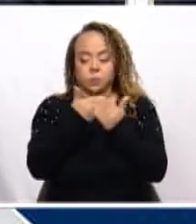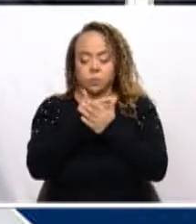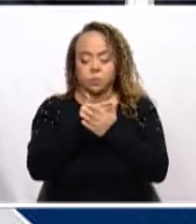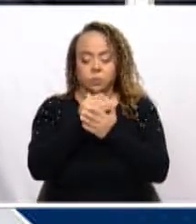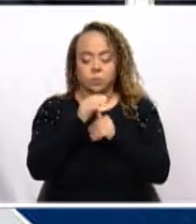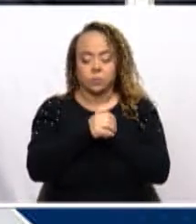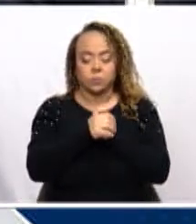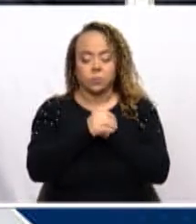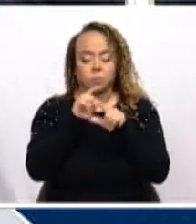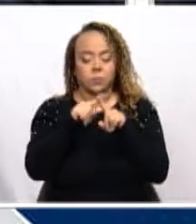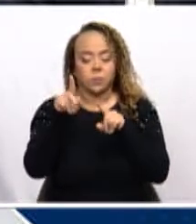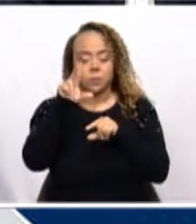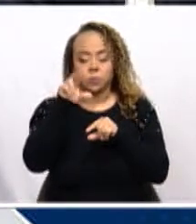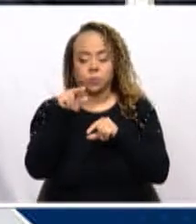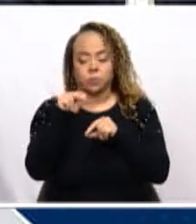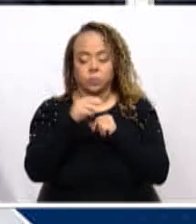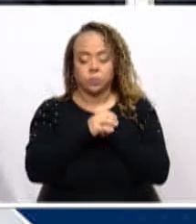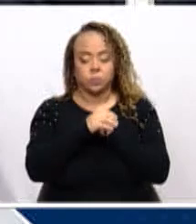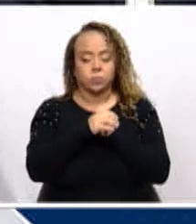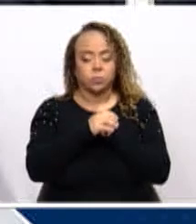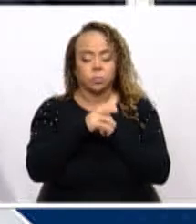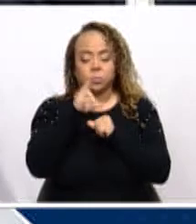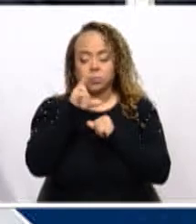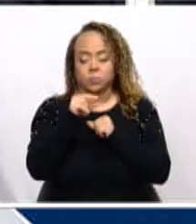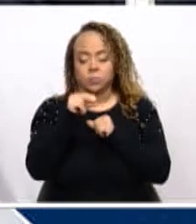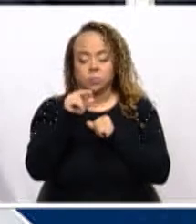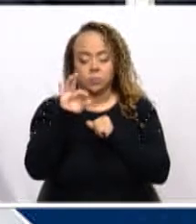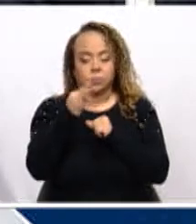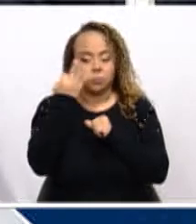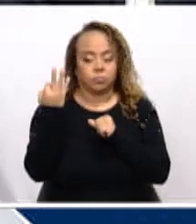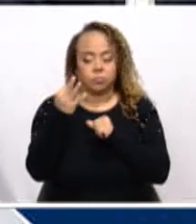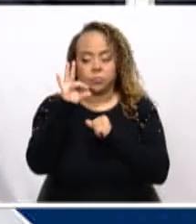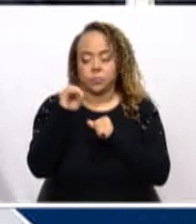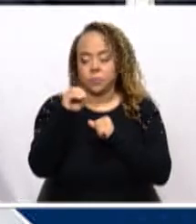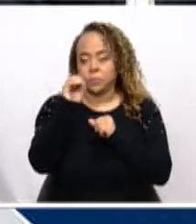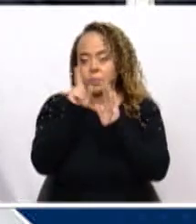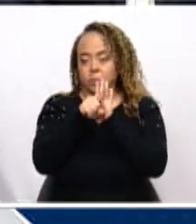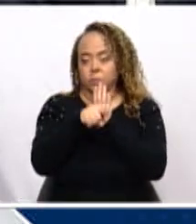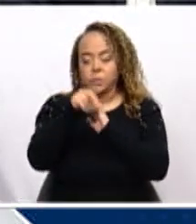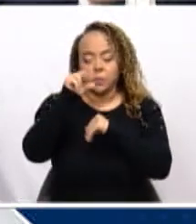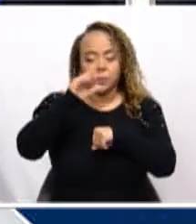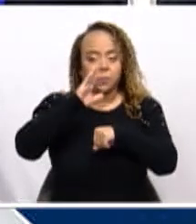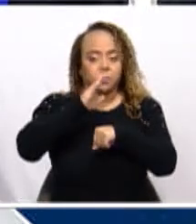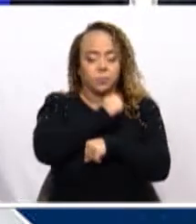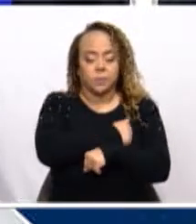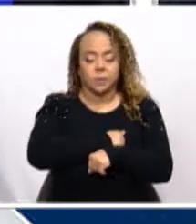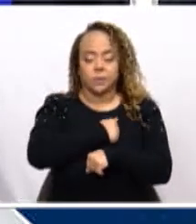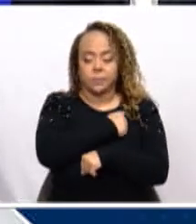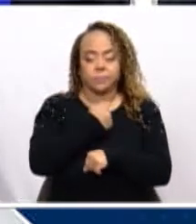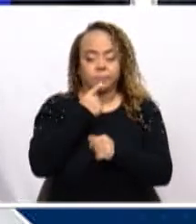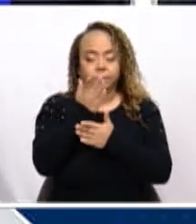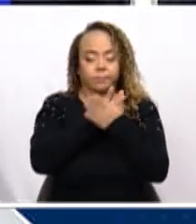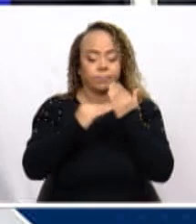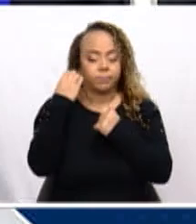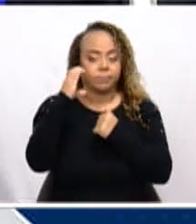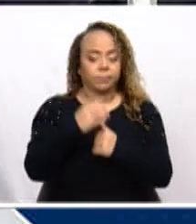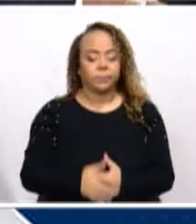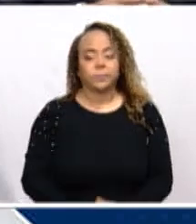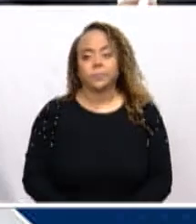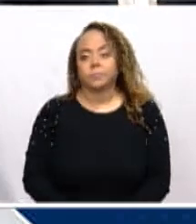pero no no hubo manera los 90 minutos no le perdonaron de cierta manera al